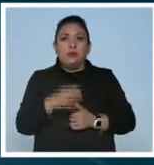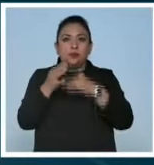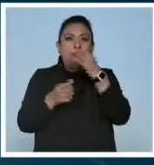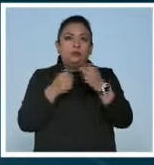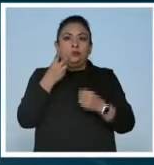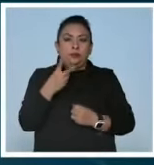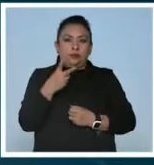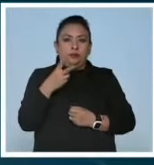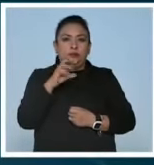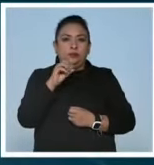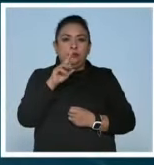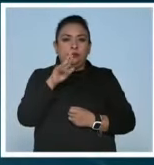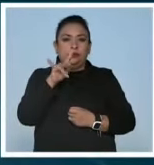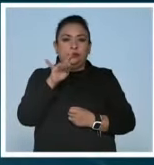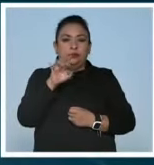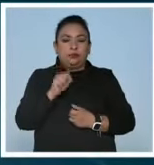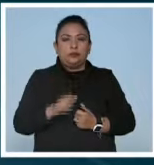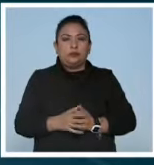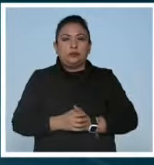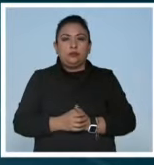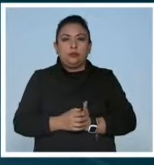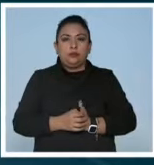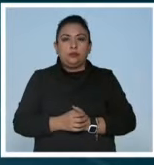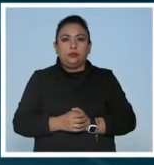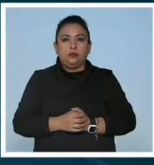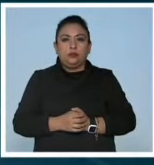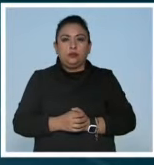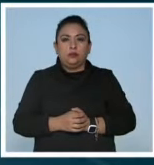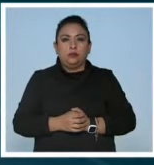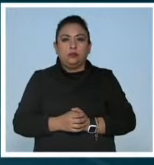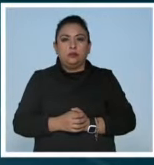Noticias 22, Óscar Cortés.